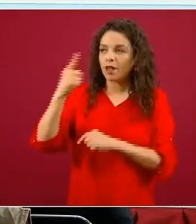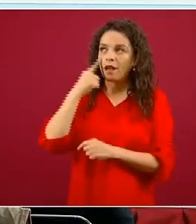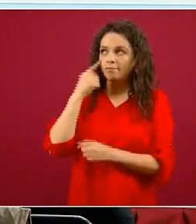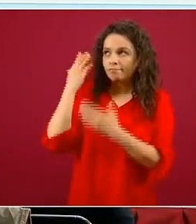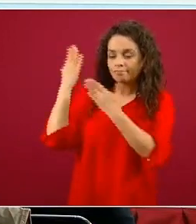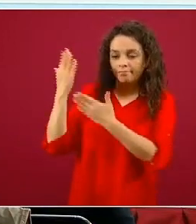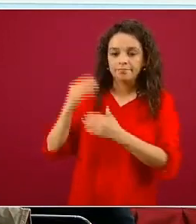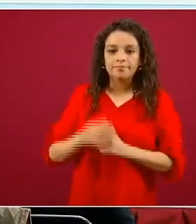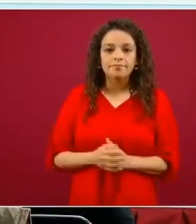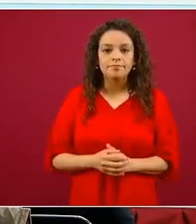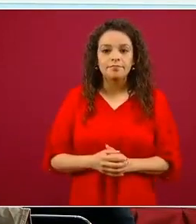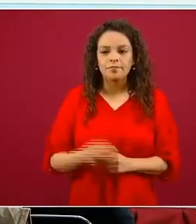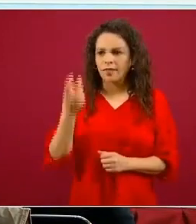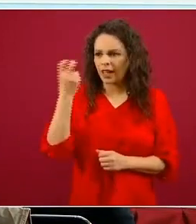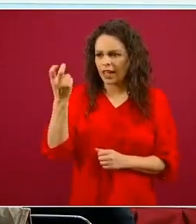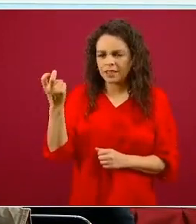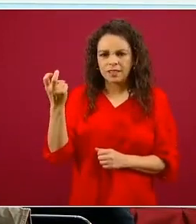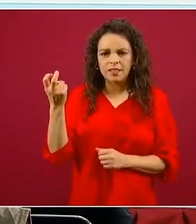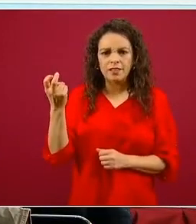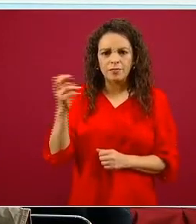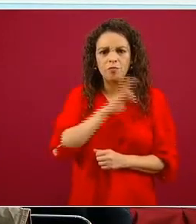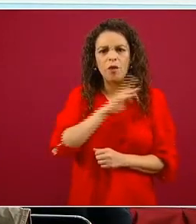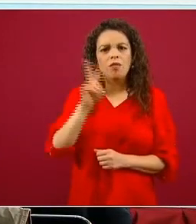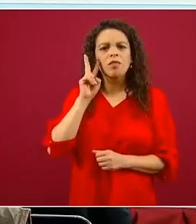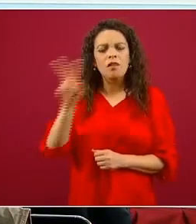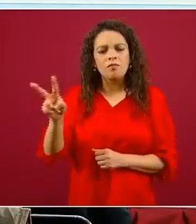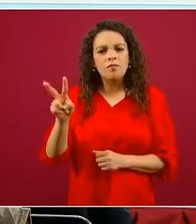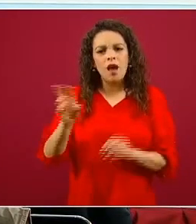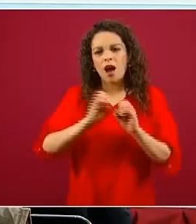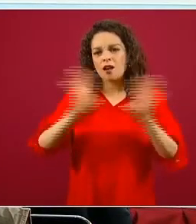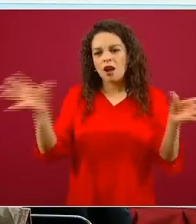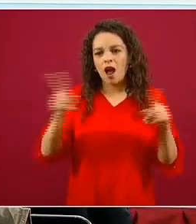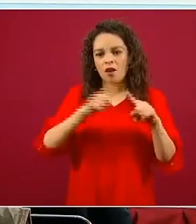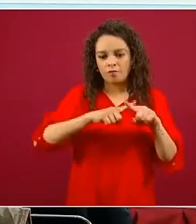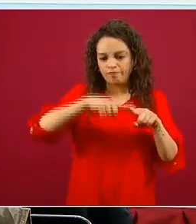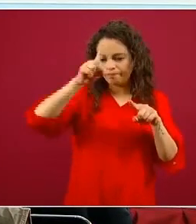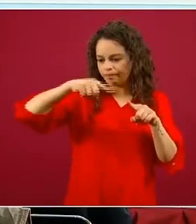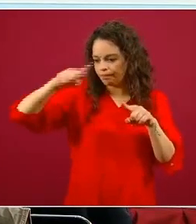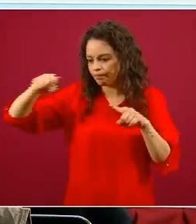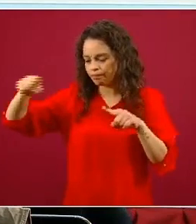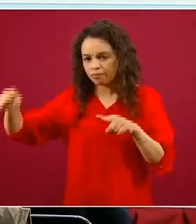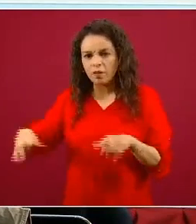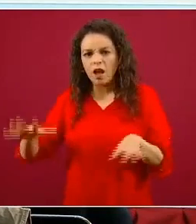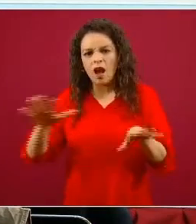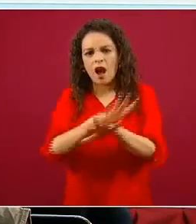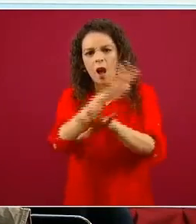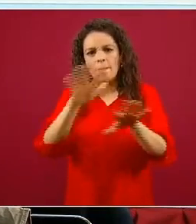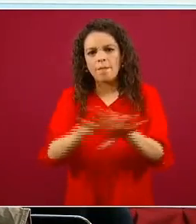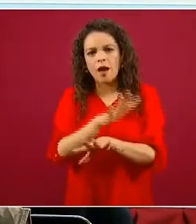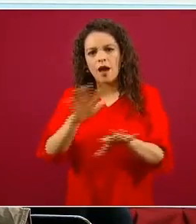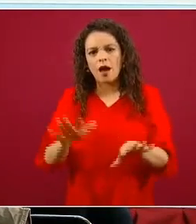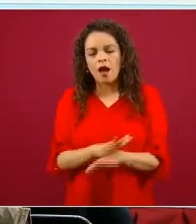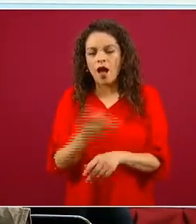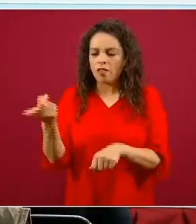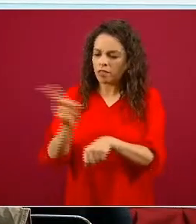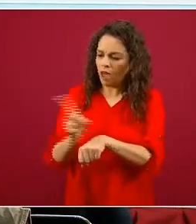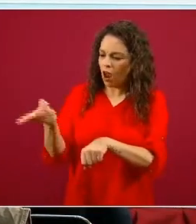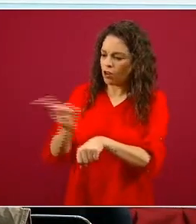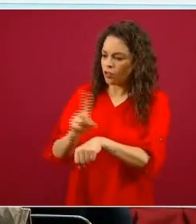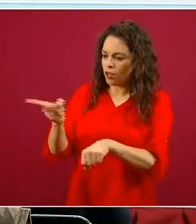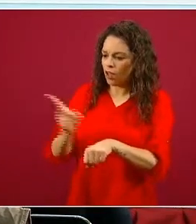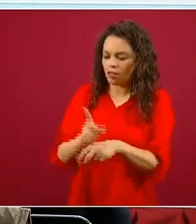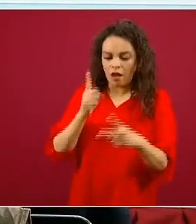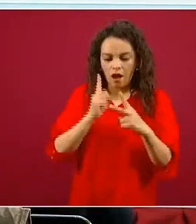Bien, esta imagen nos evidencia el cambio porcentual diario de casos